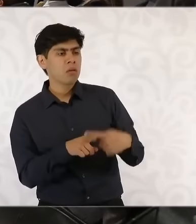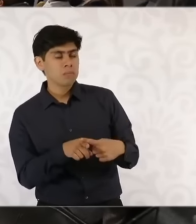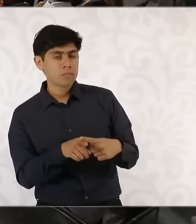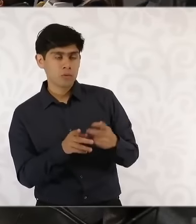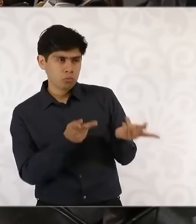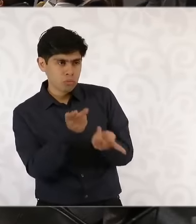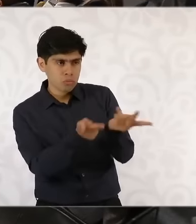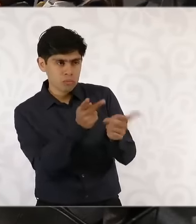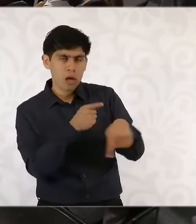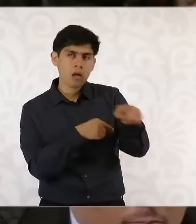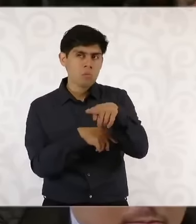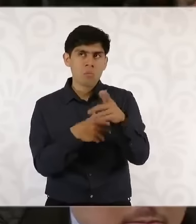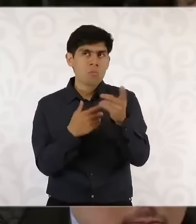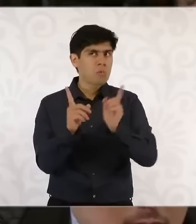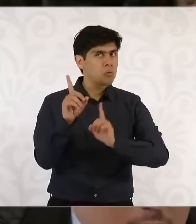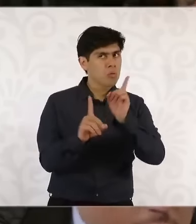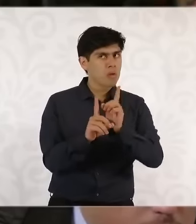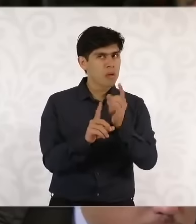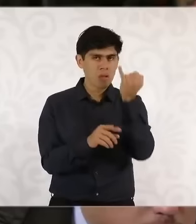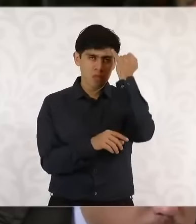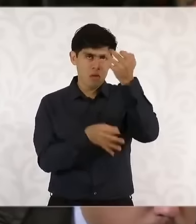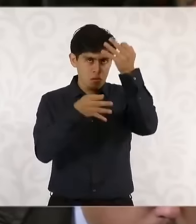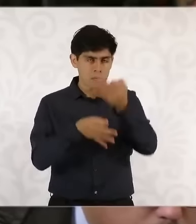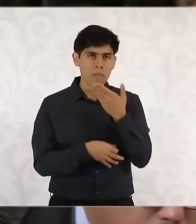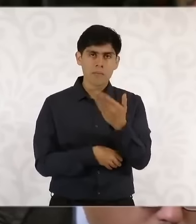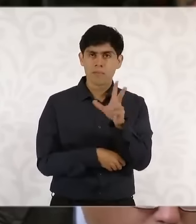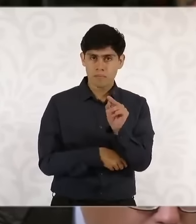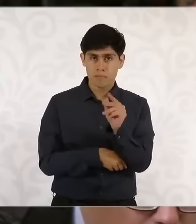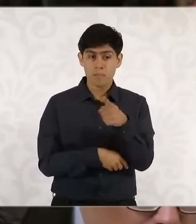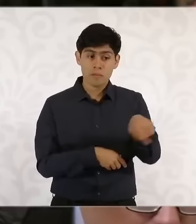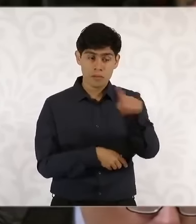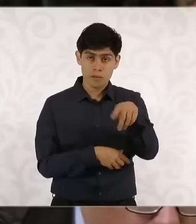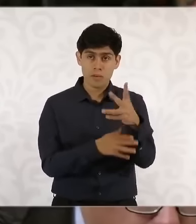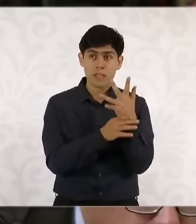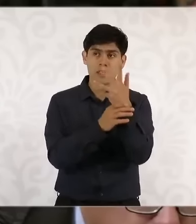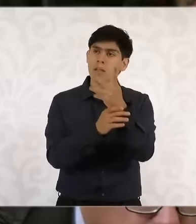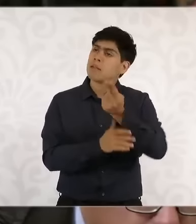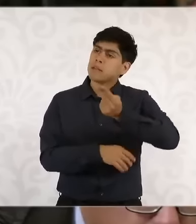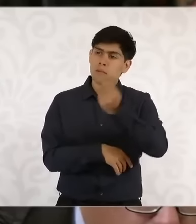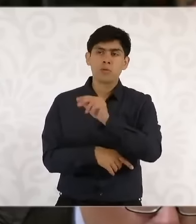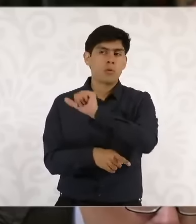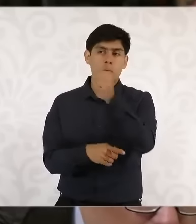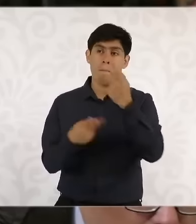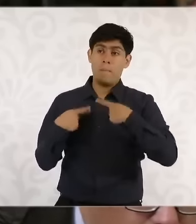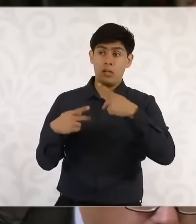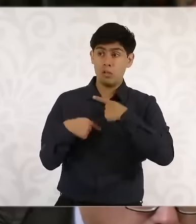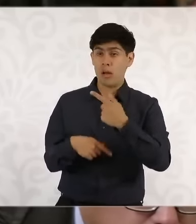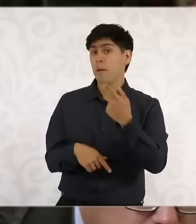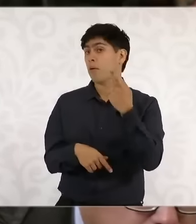idea concreta, pero decían que necesitaban a alguien que no fuera político y que fuera